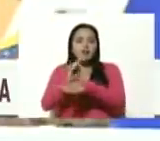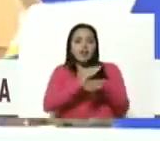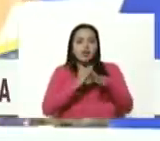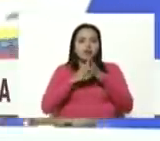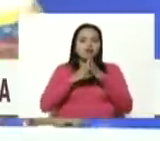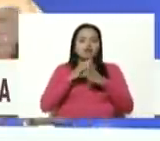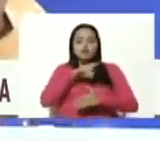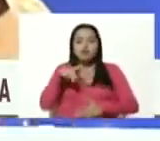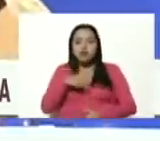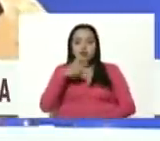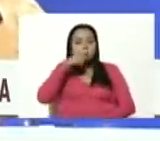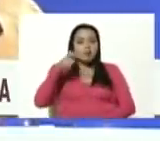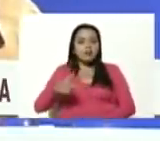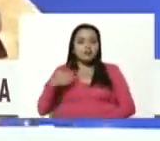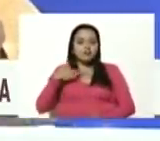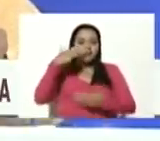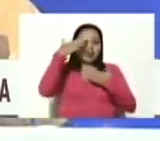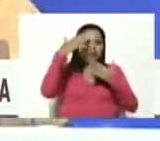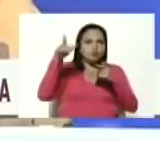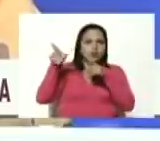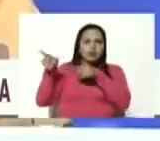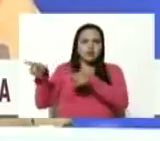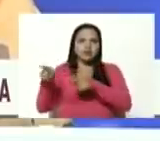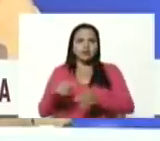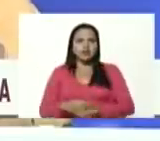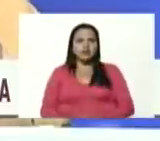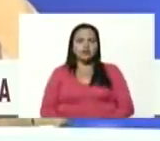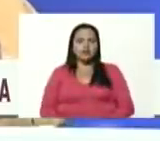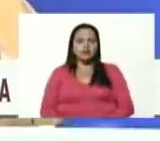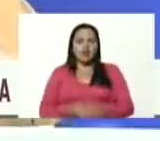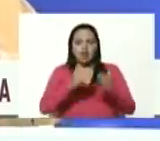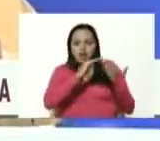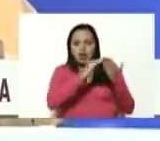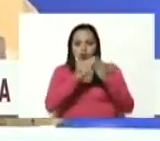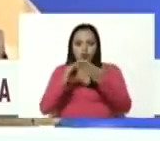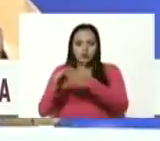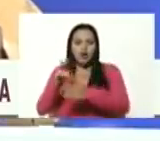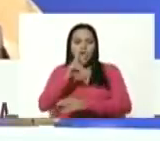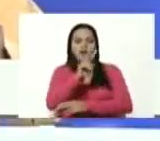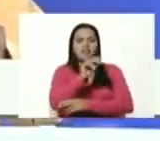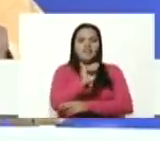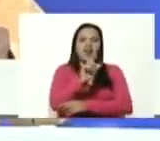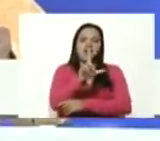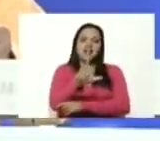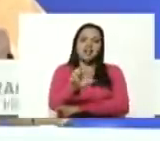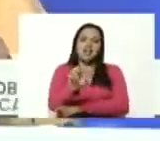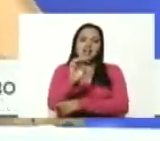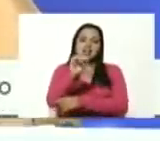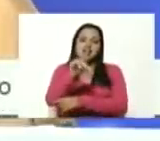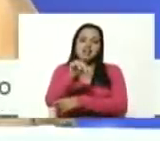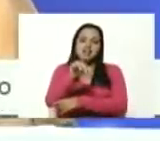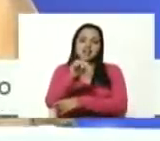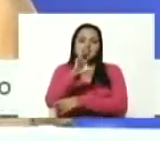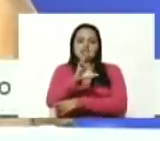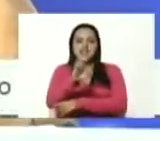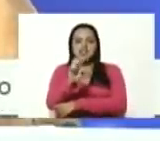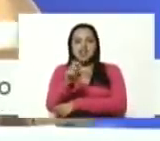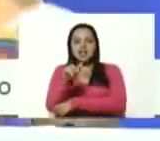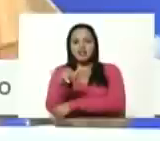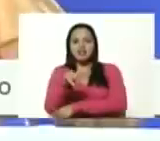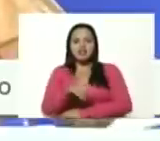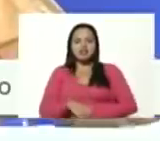Así que mis saludos allá a la comunidad de Valencey, a Emilia,